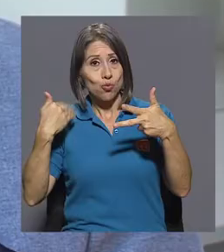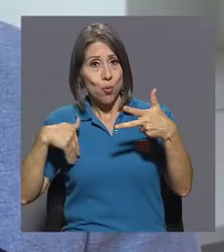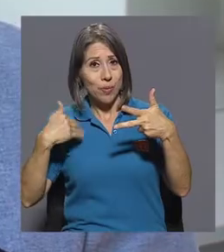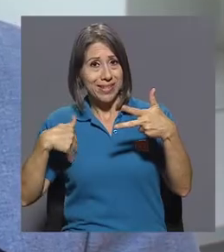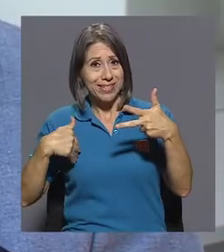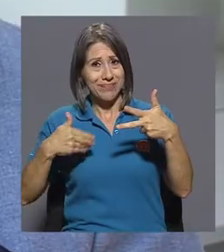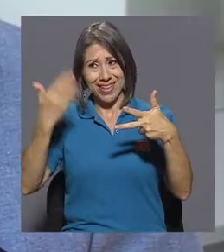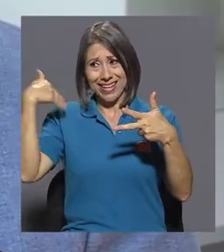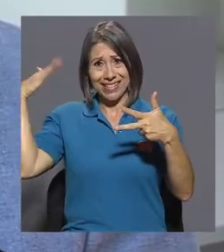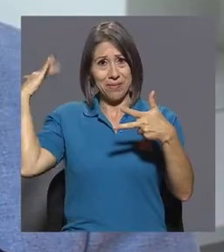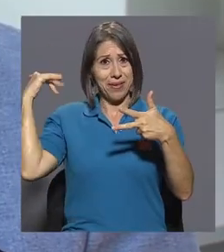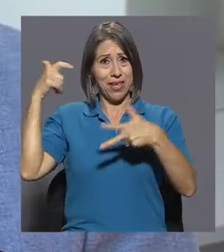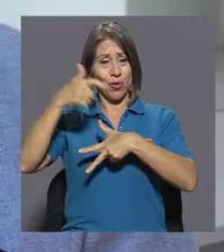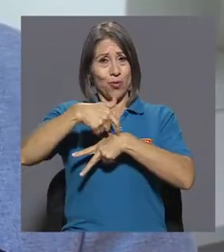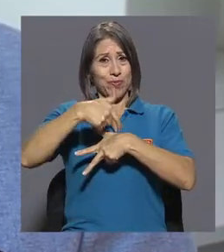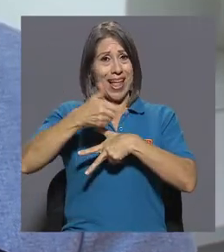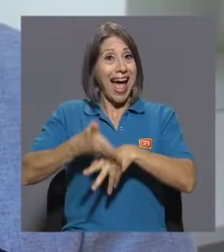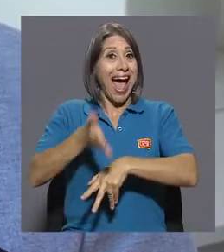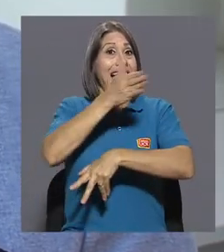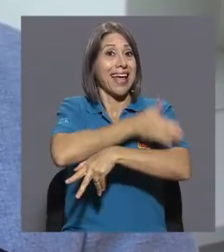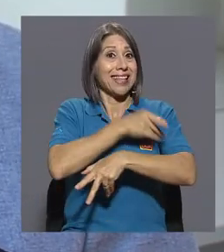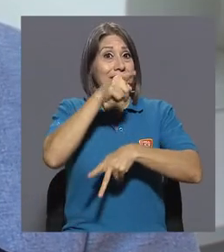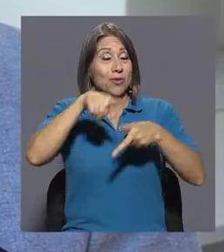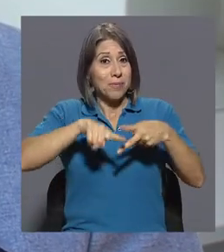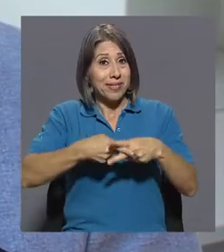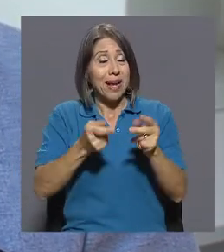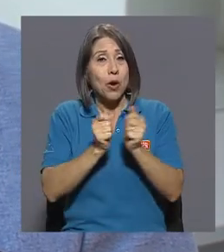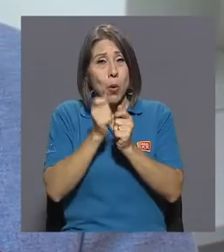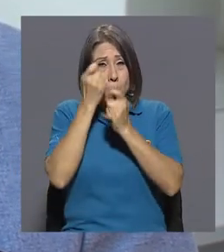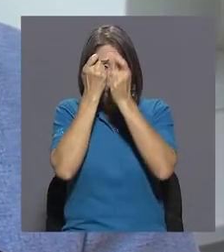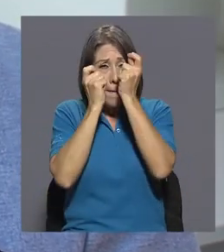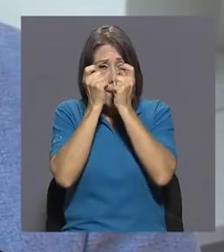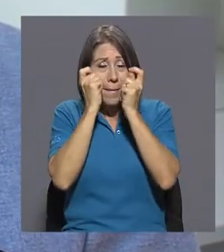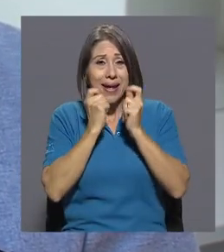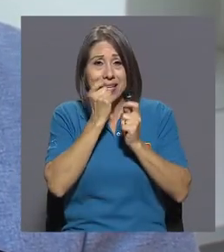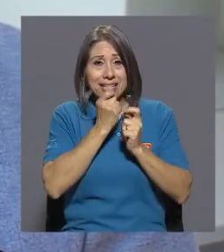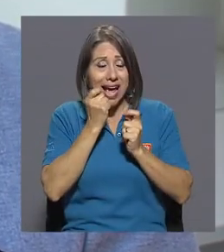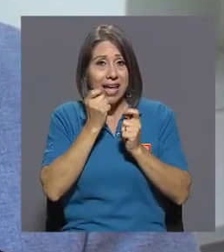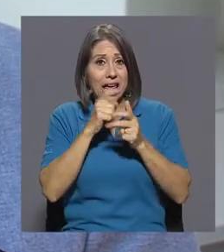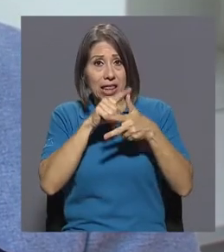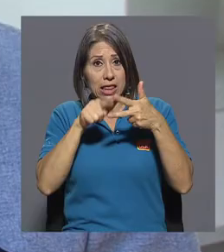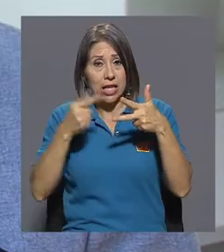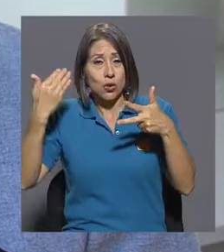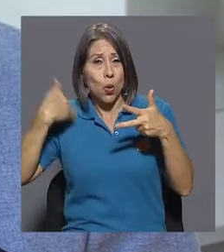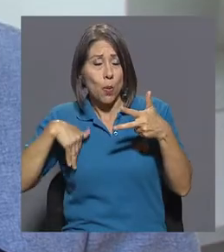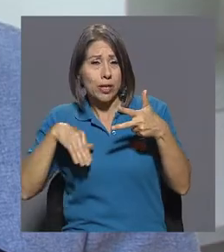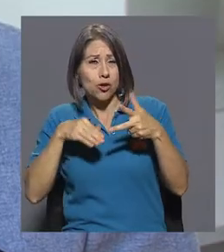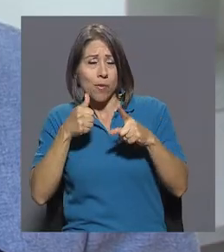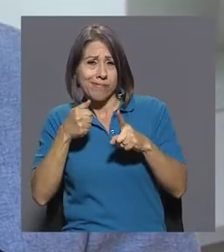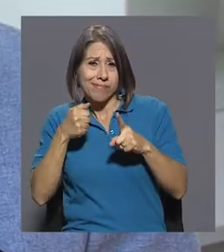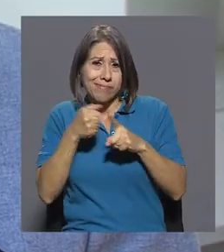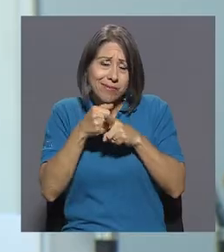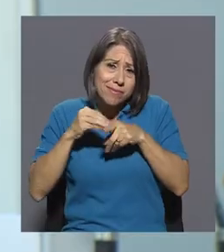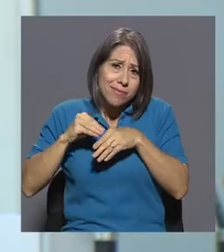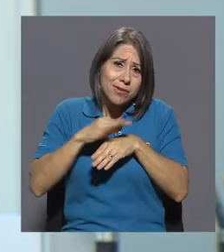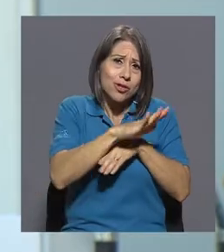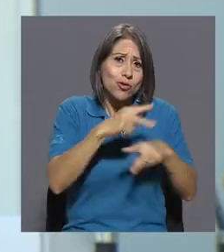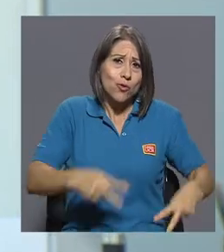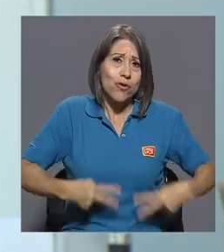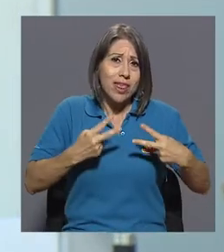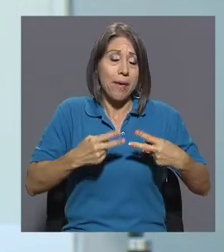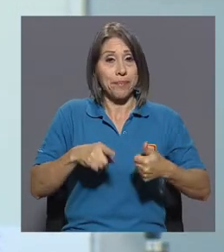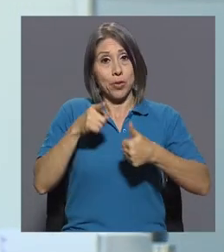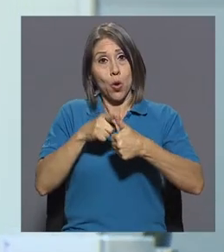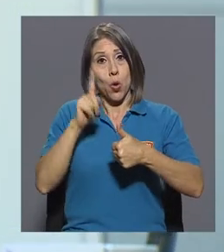de entrar al maquillaje le marcaron su vida, de algún modo. Uno es un pandillero.